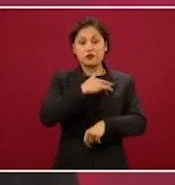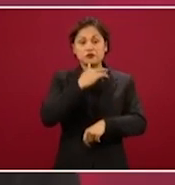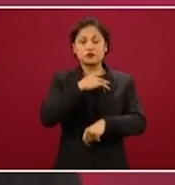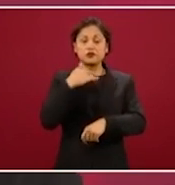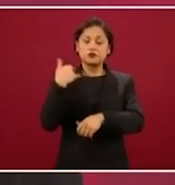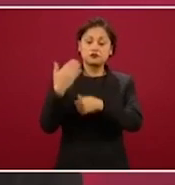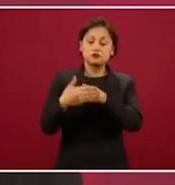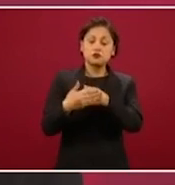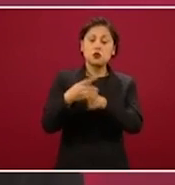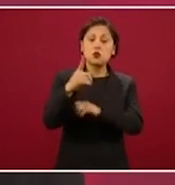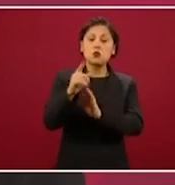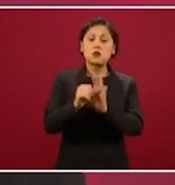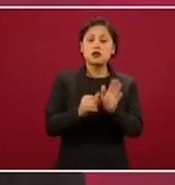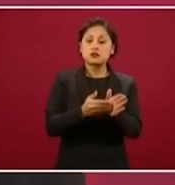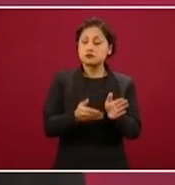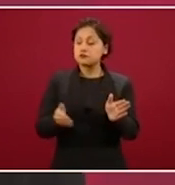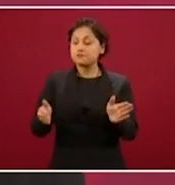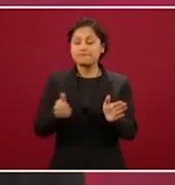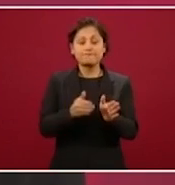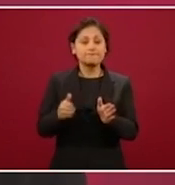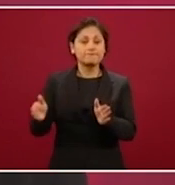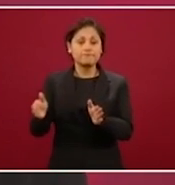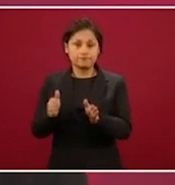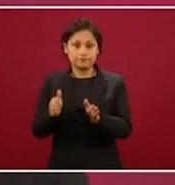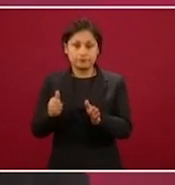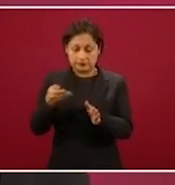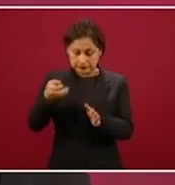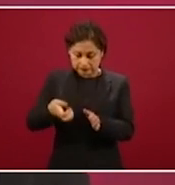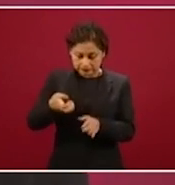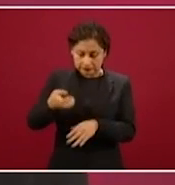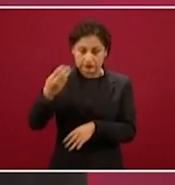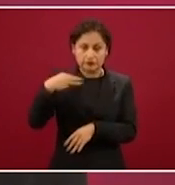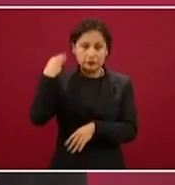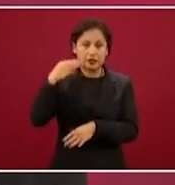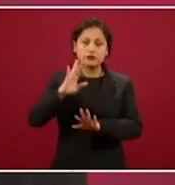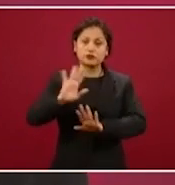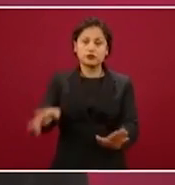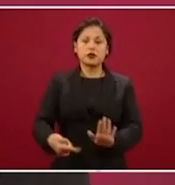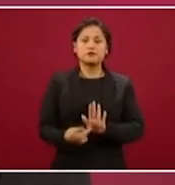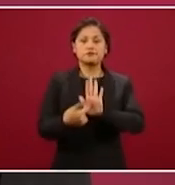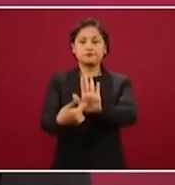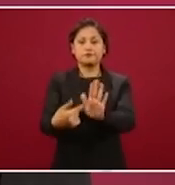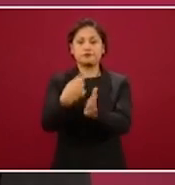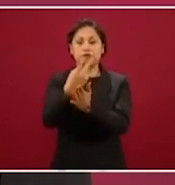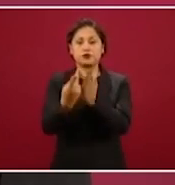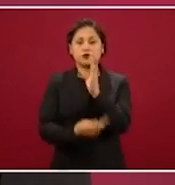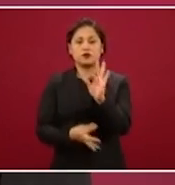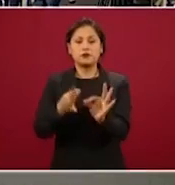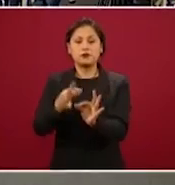ya se presente el programa.